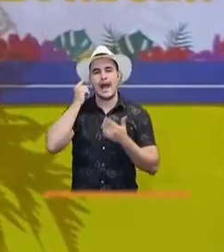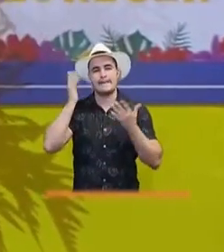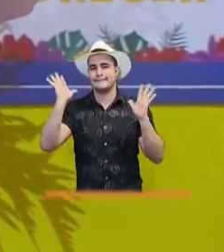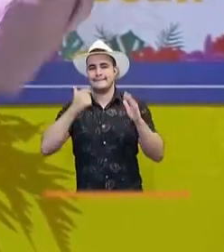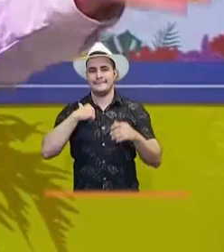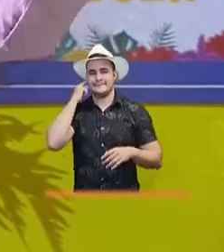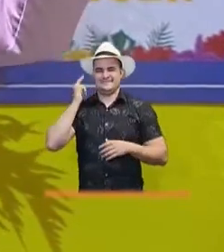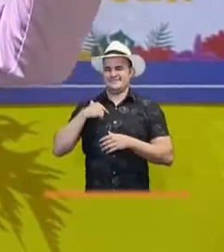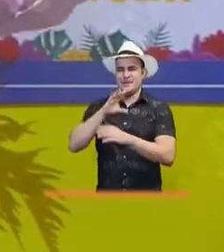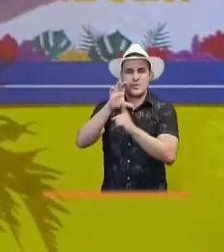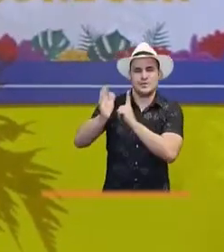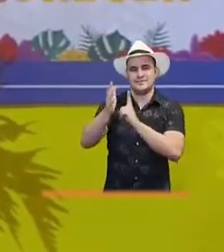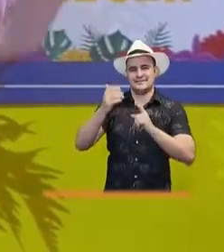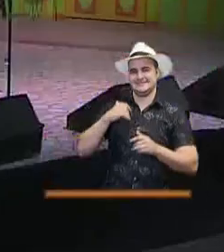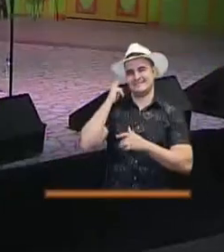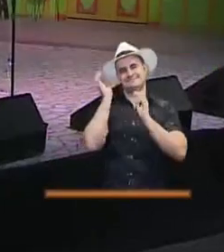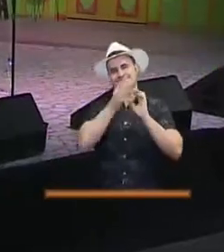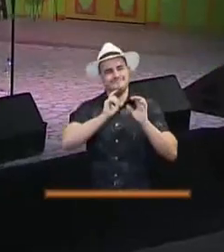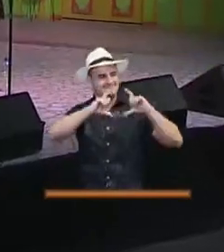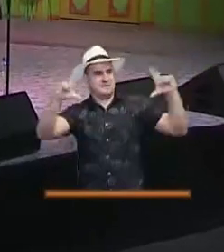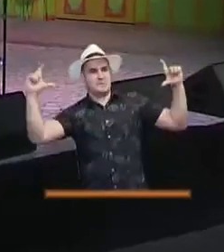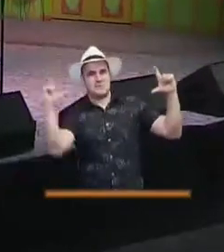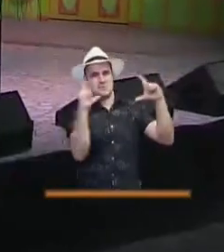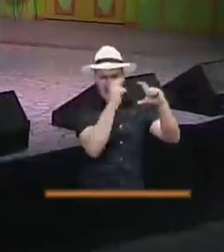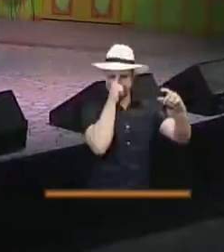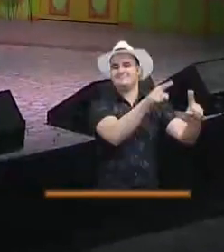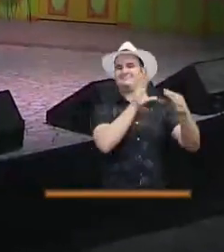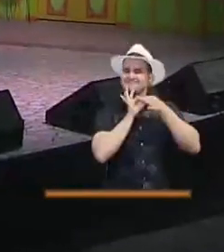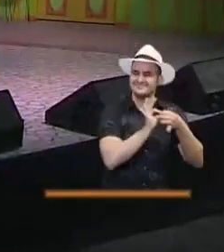mí la cultura en arco.